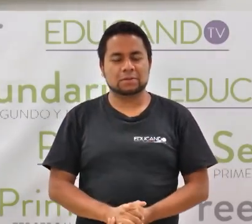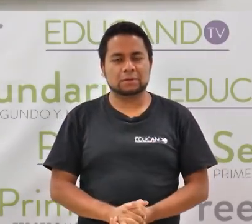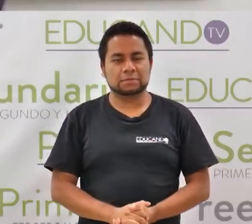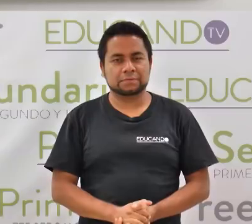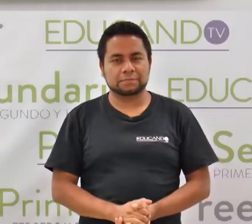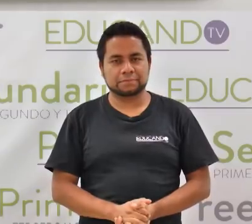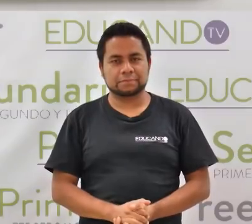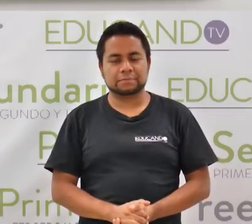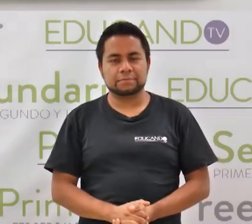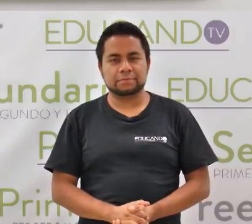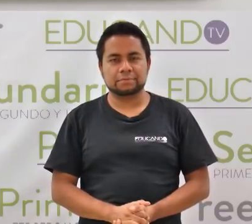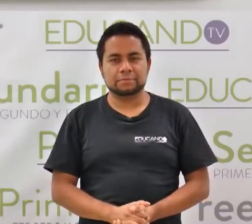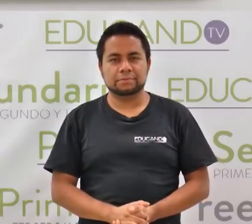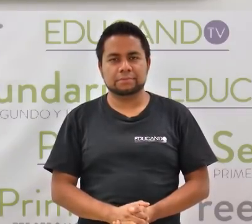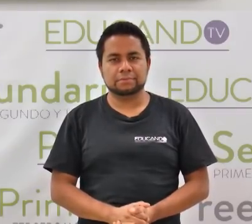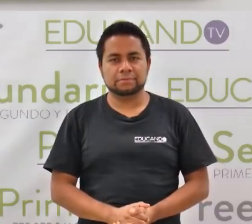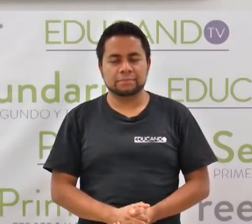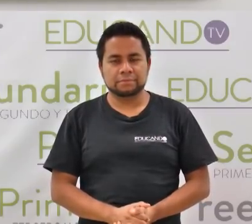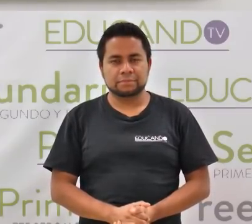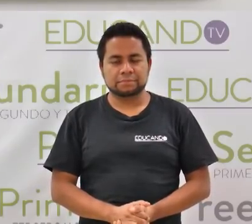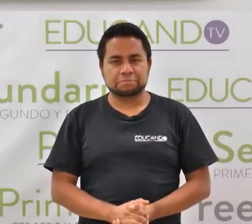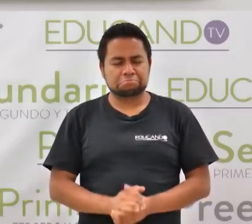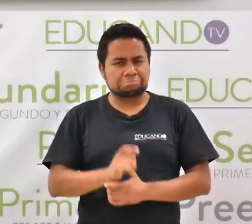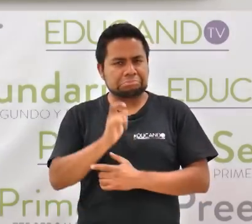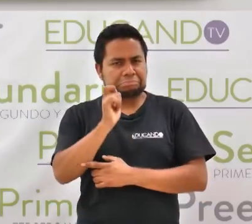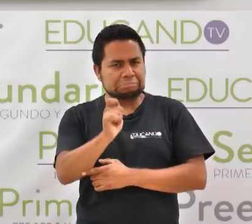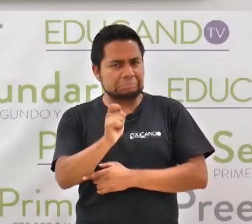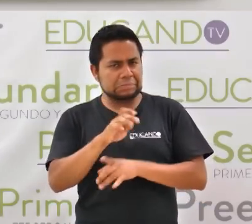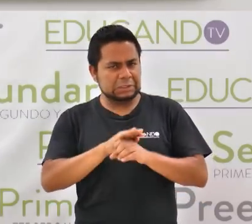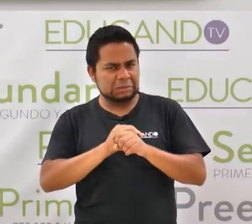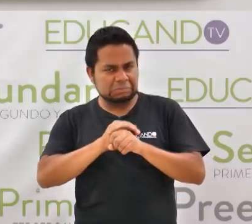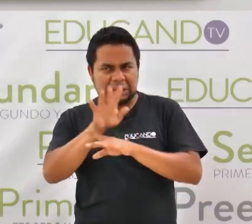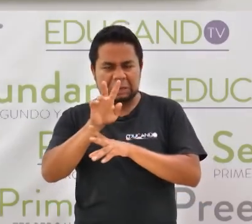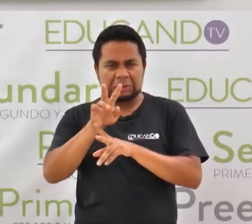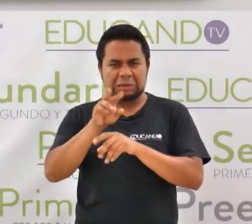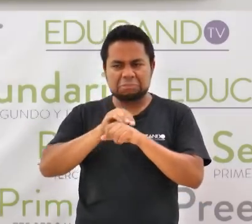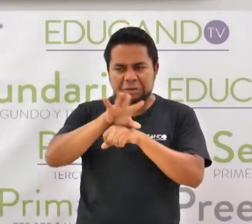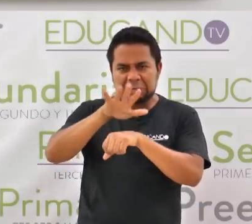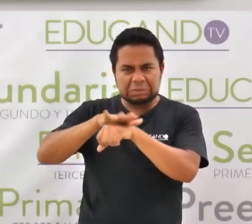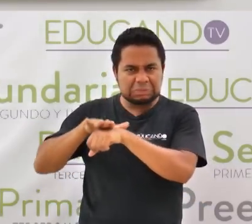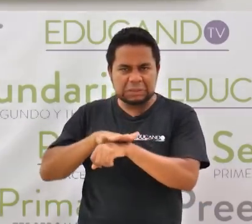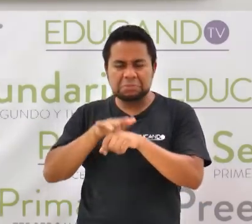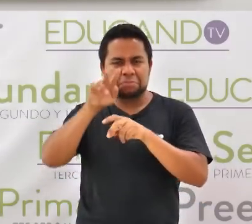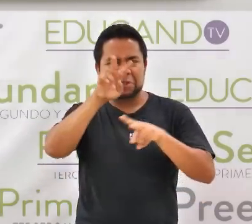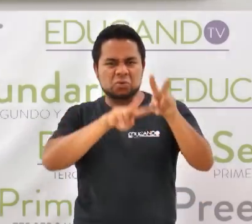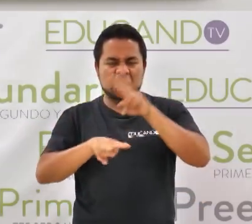la información visual. ¿A qué me refiero con eso?